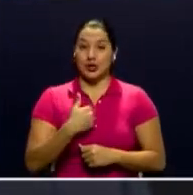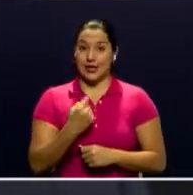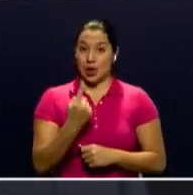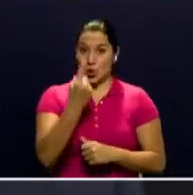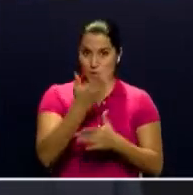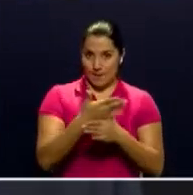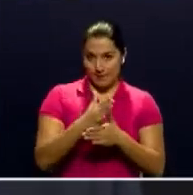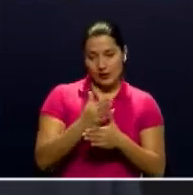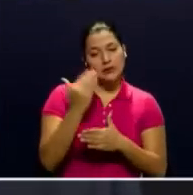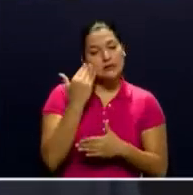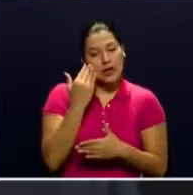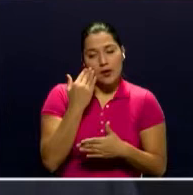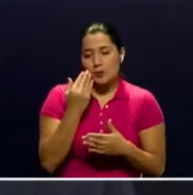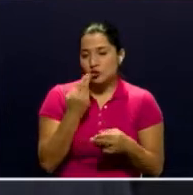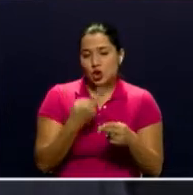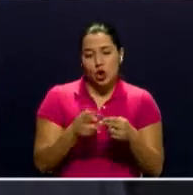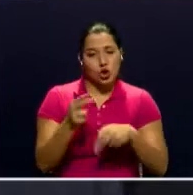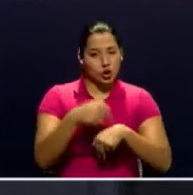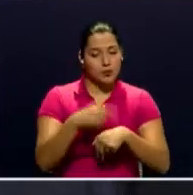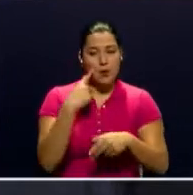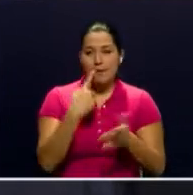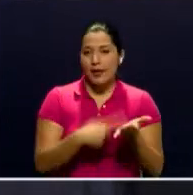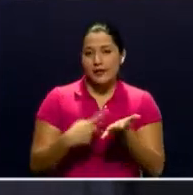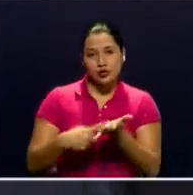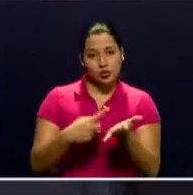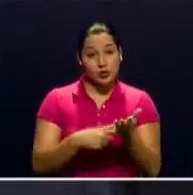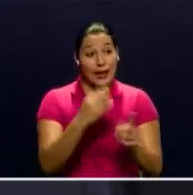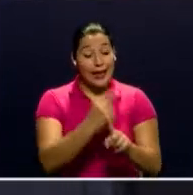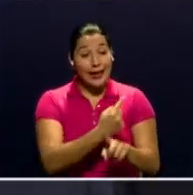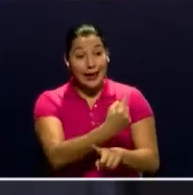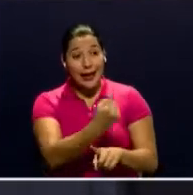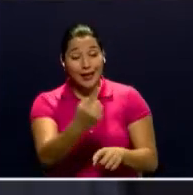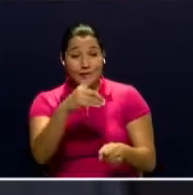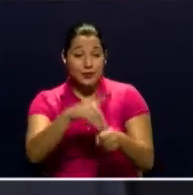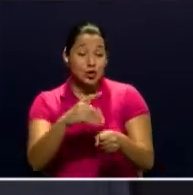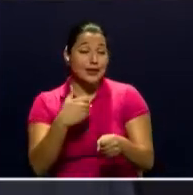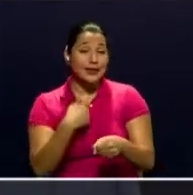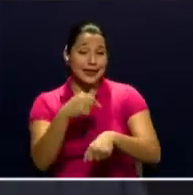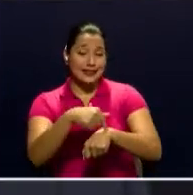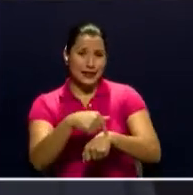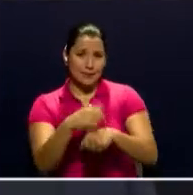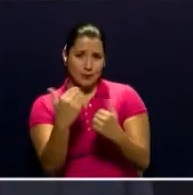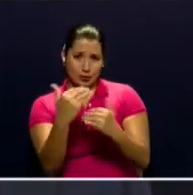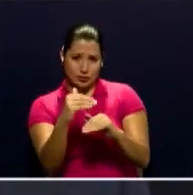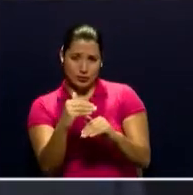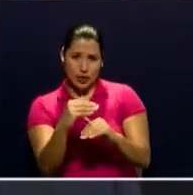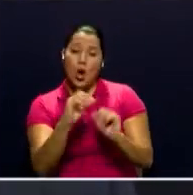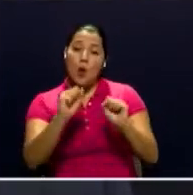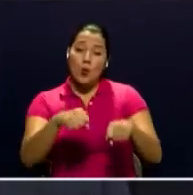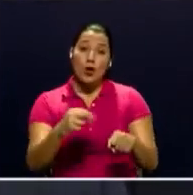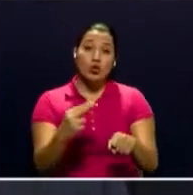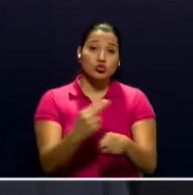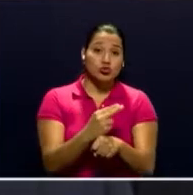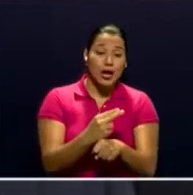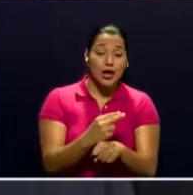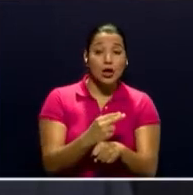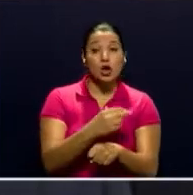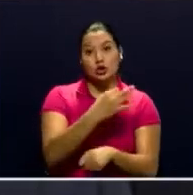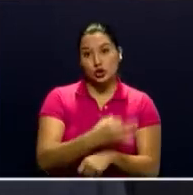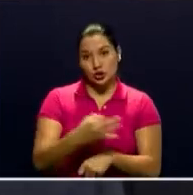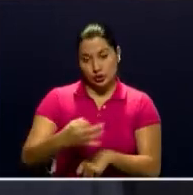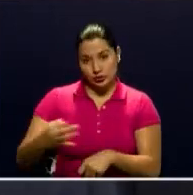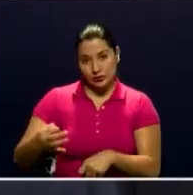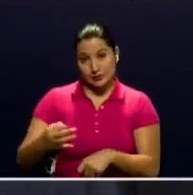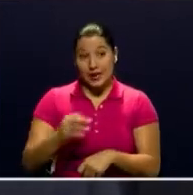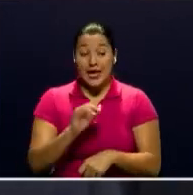parte, que sabemos que es muy corta para discusión. Cada diputado tiene un uso de tiempo determinado, puede usarlo y agotándolo día con día.